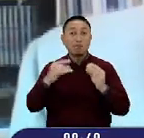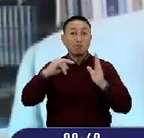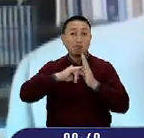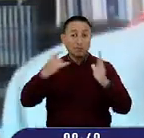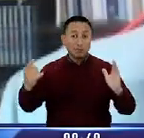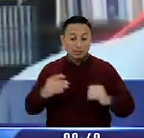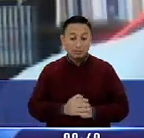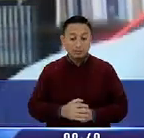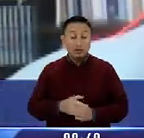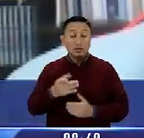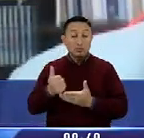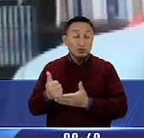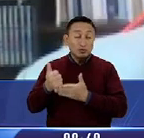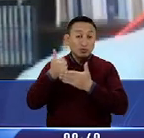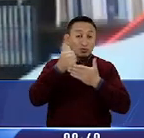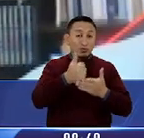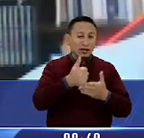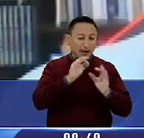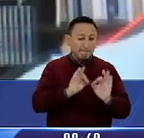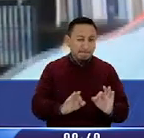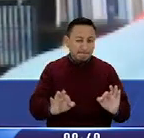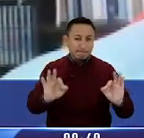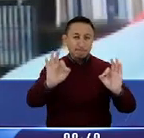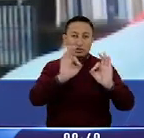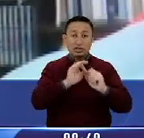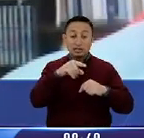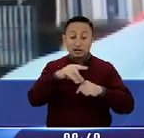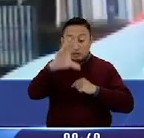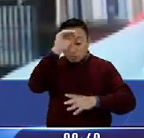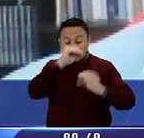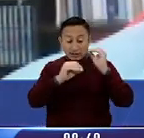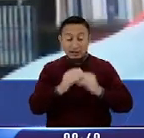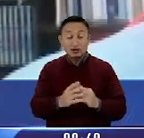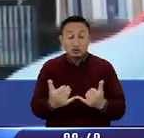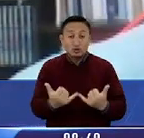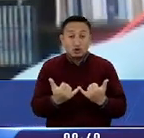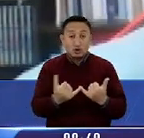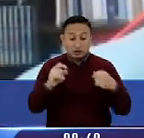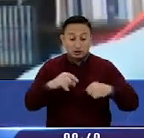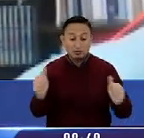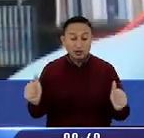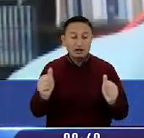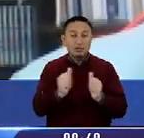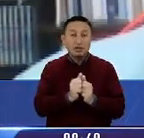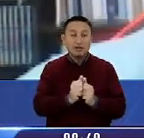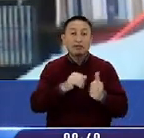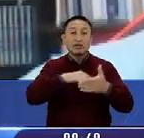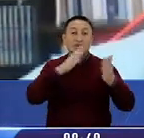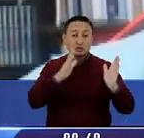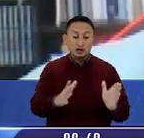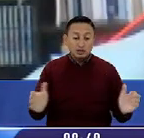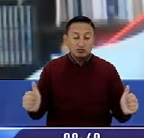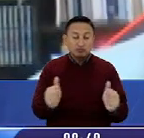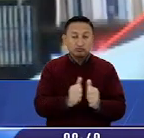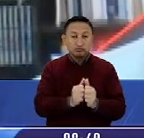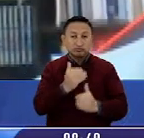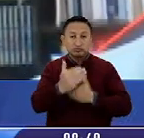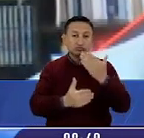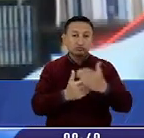son un instrumento importante, son elementos que deben coadyuvar al proceso de